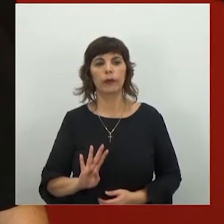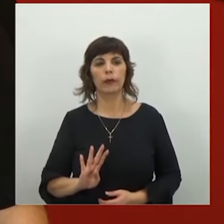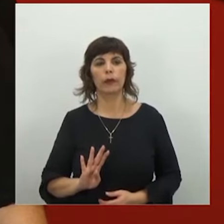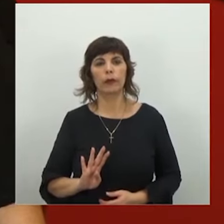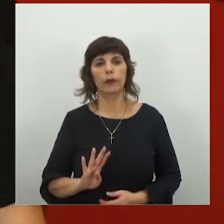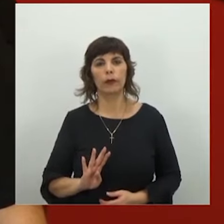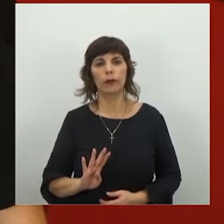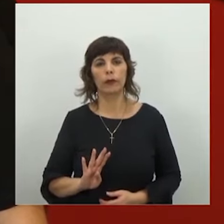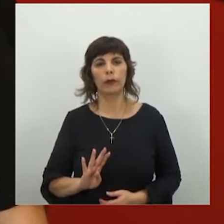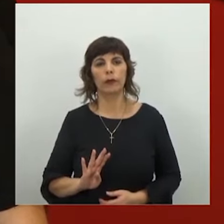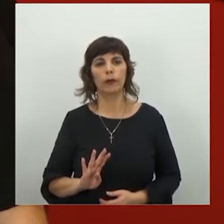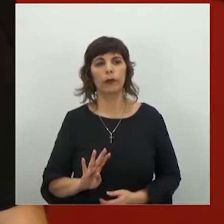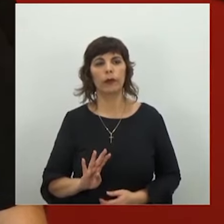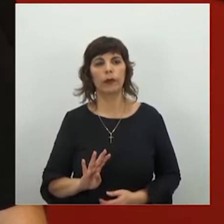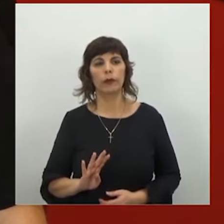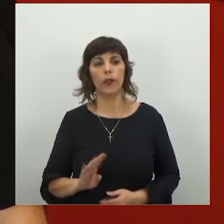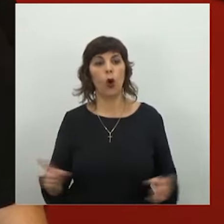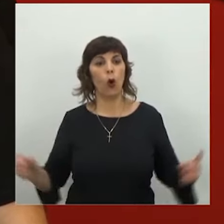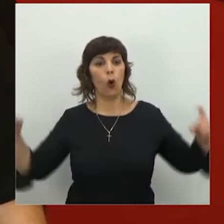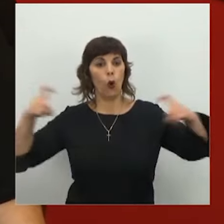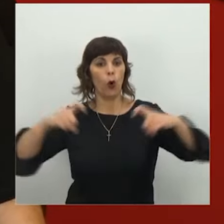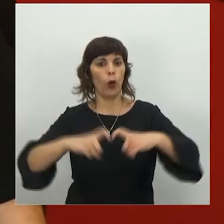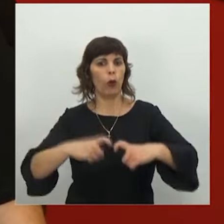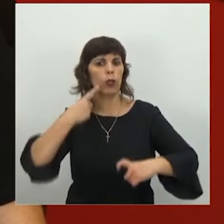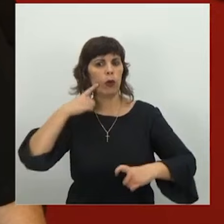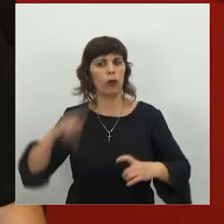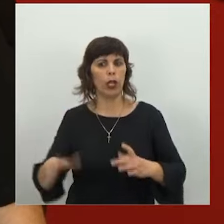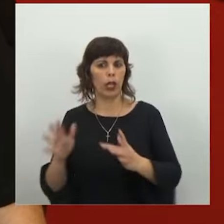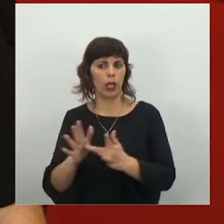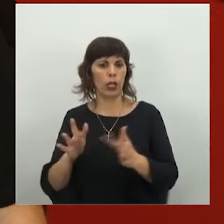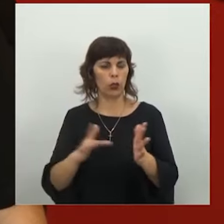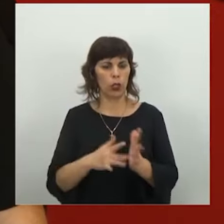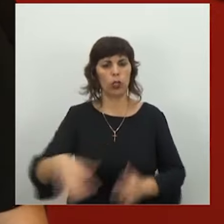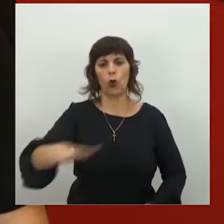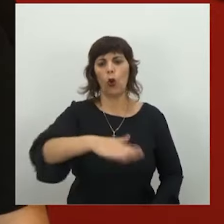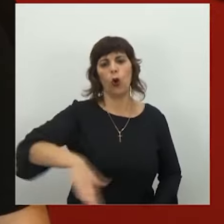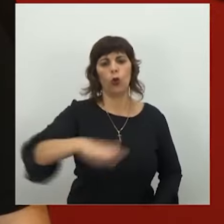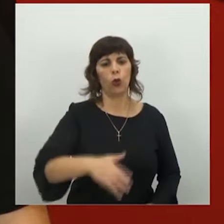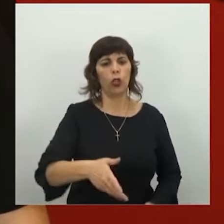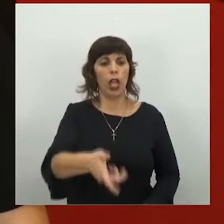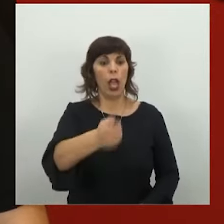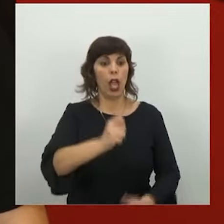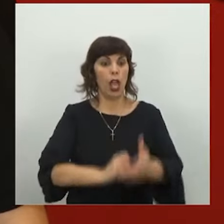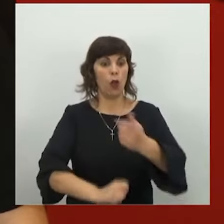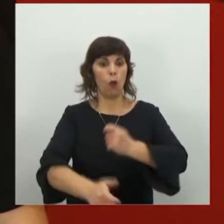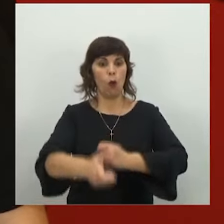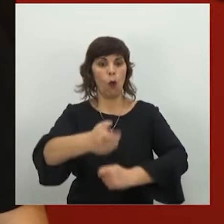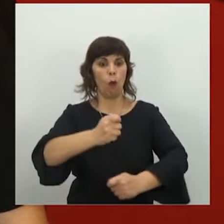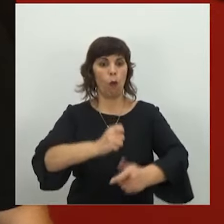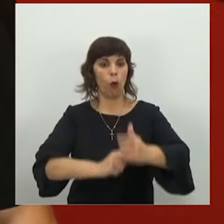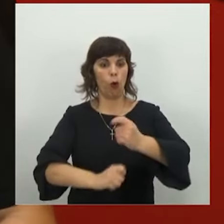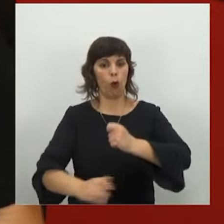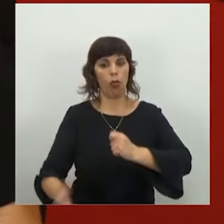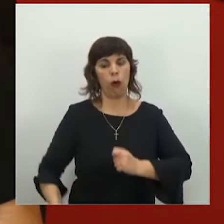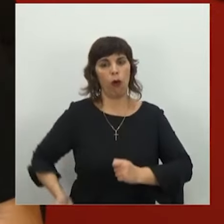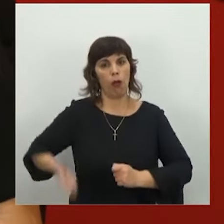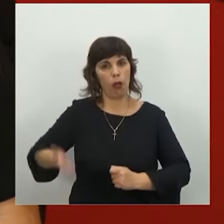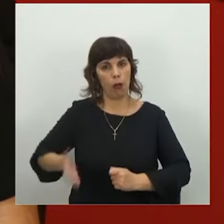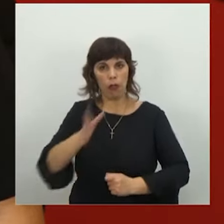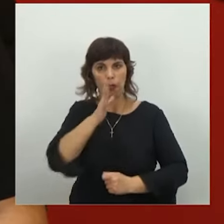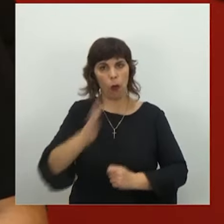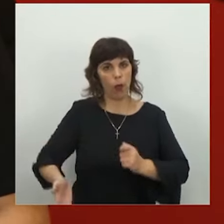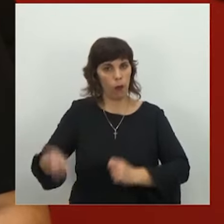un encuentro con Jesucristo allí en un pozo muy, muy importante, porque dice la Biblia en versículo